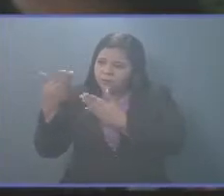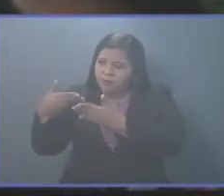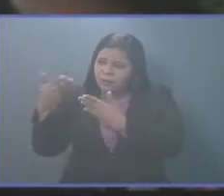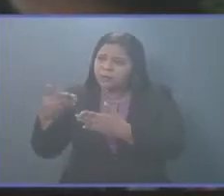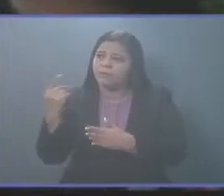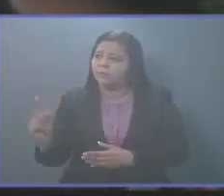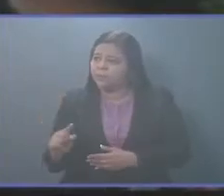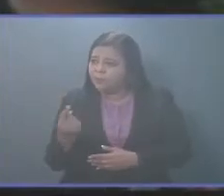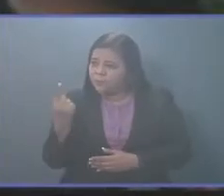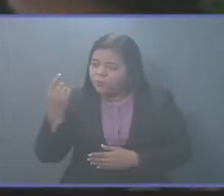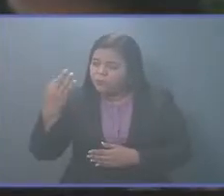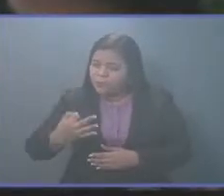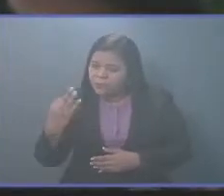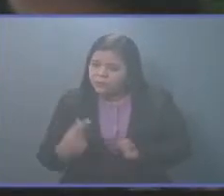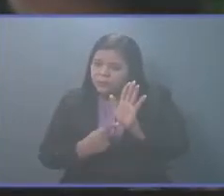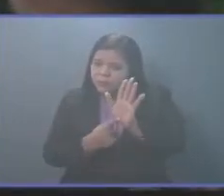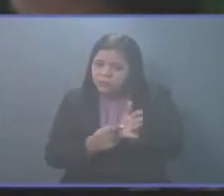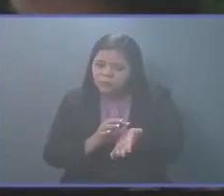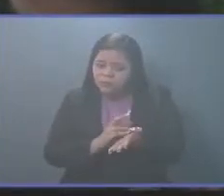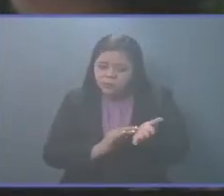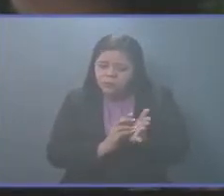era rendirle cuentas a la nación.